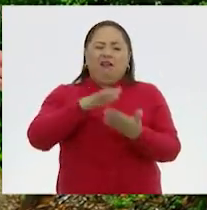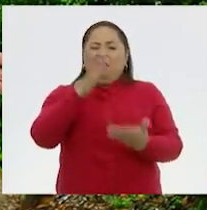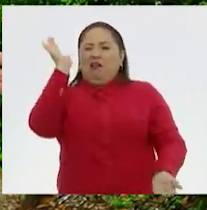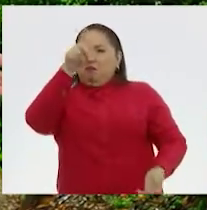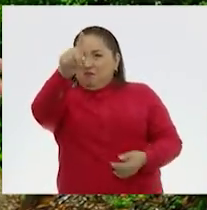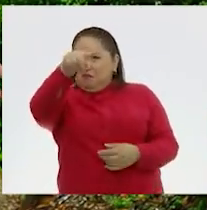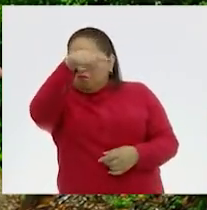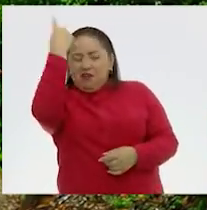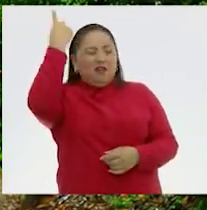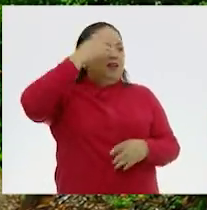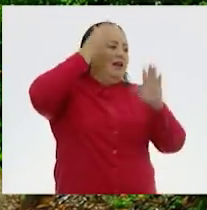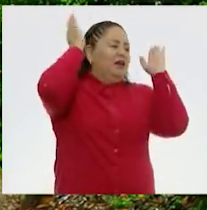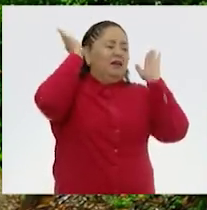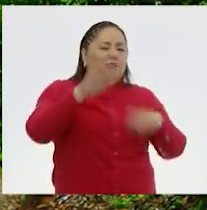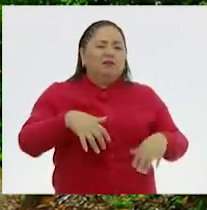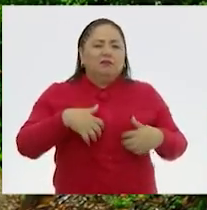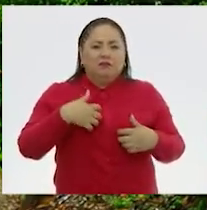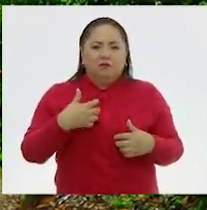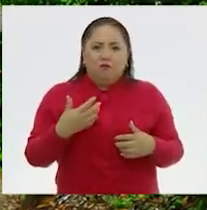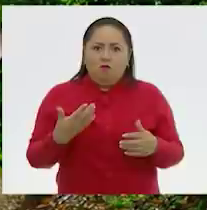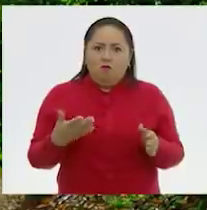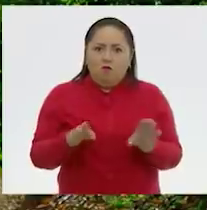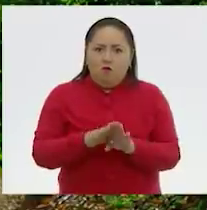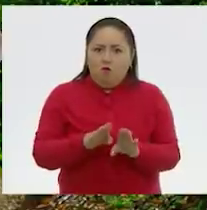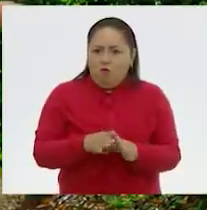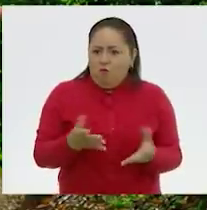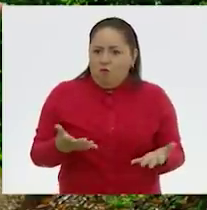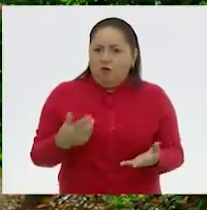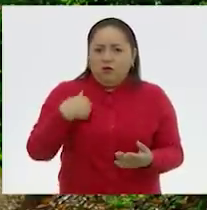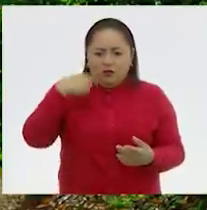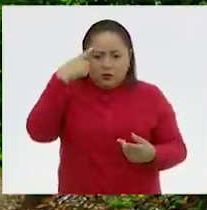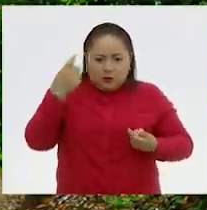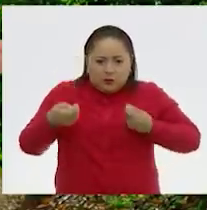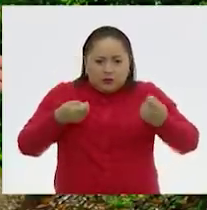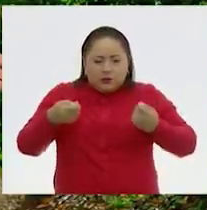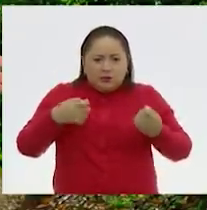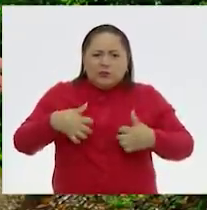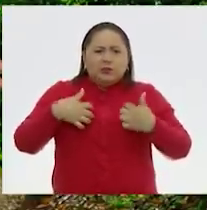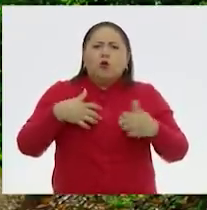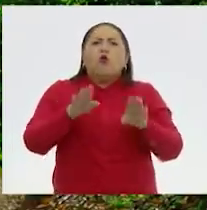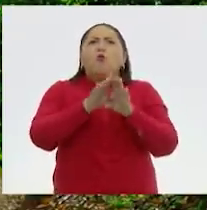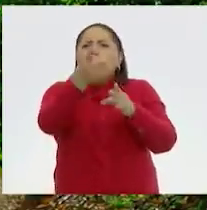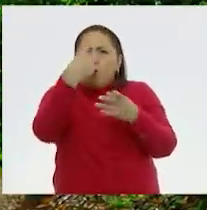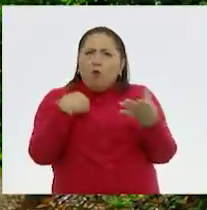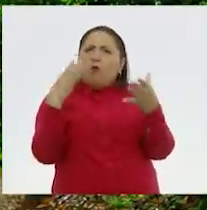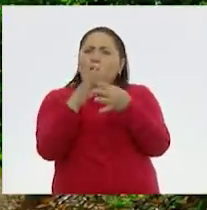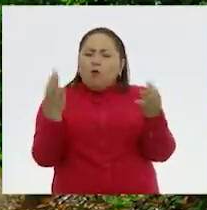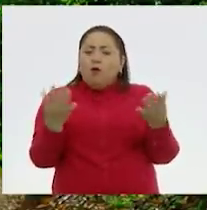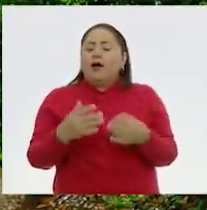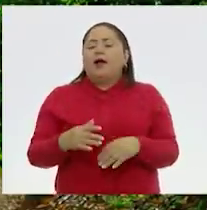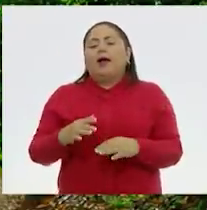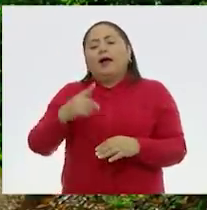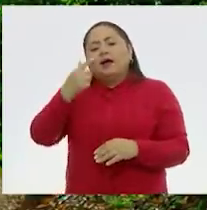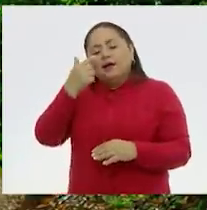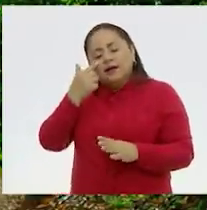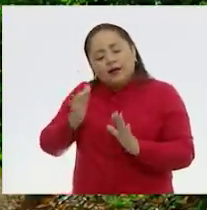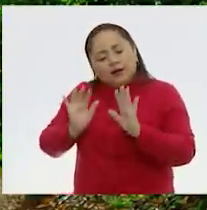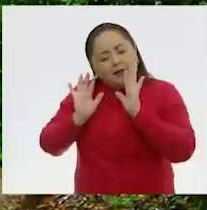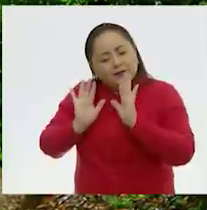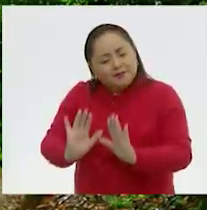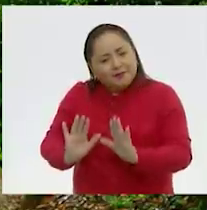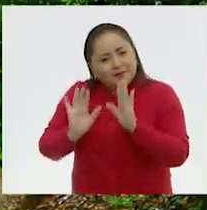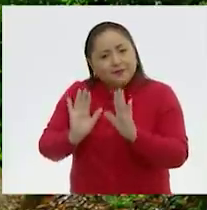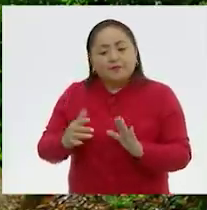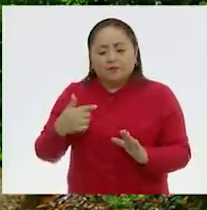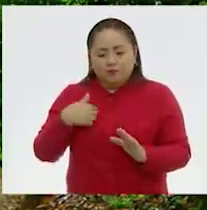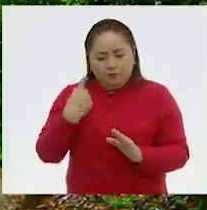fácil! ¿Cómo? Tú me dices que yo controle mis emociones, pero no me dices cómo. A ver, momento, muchacho.